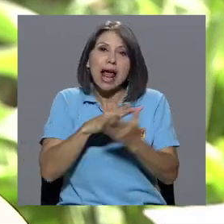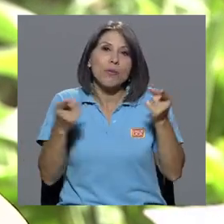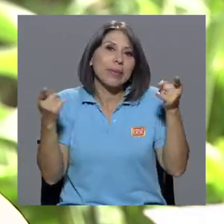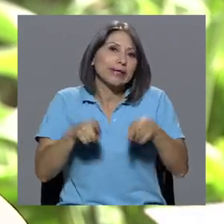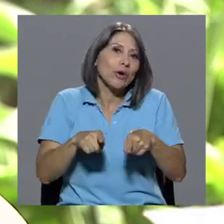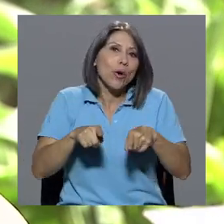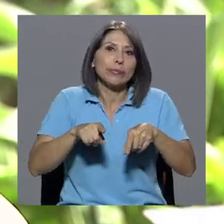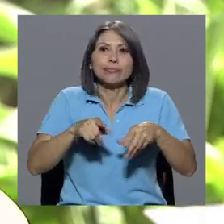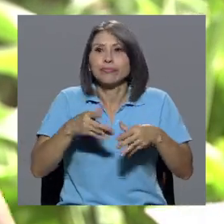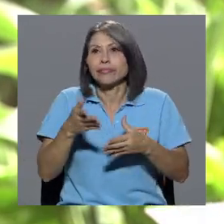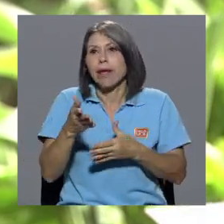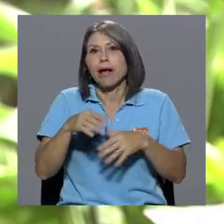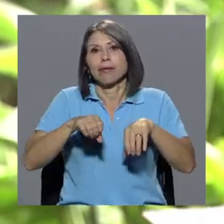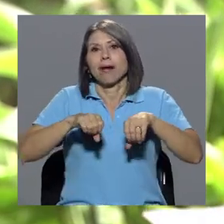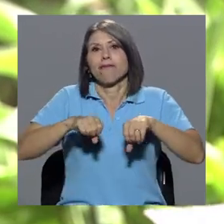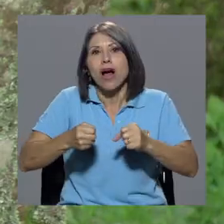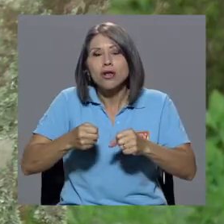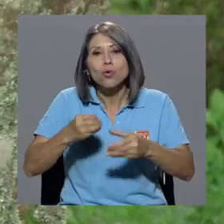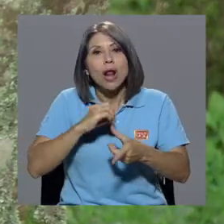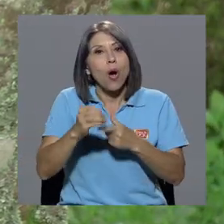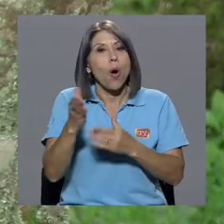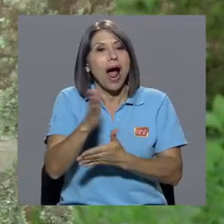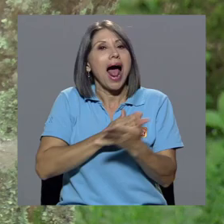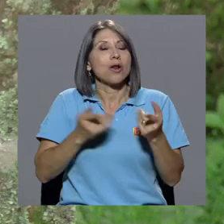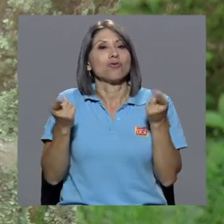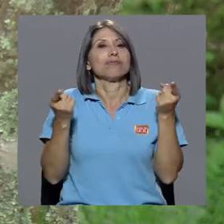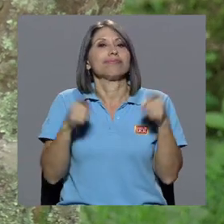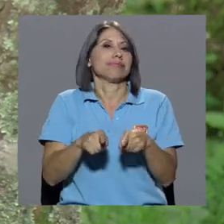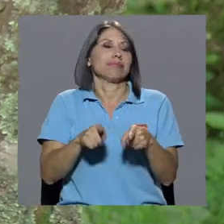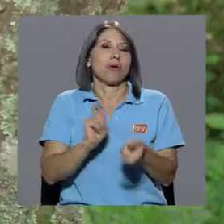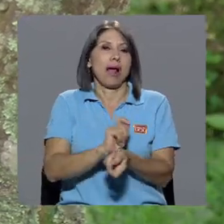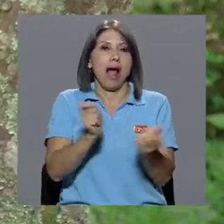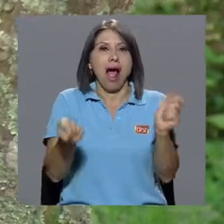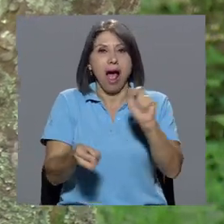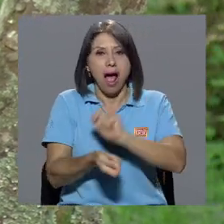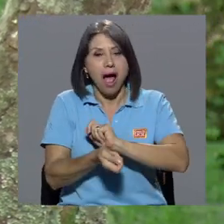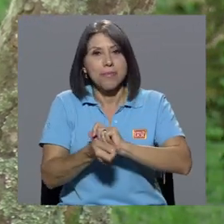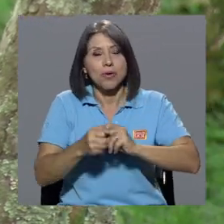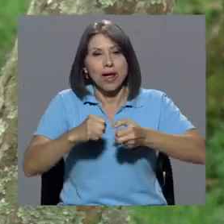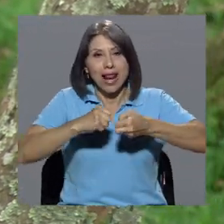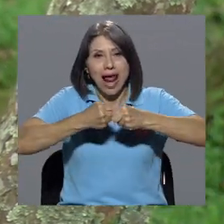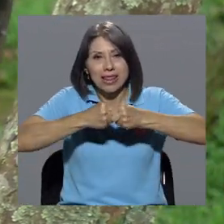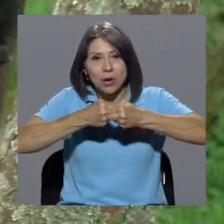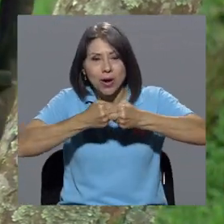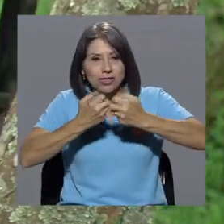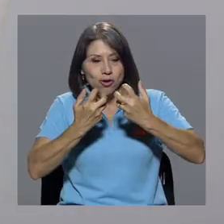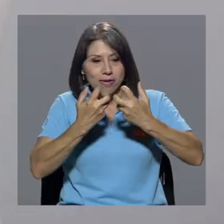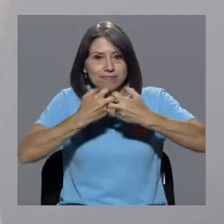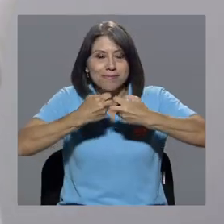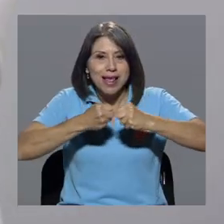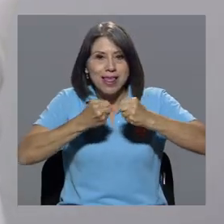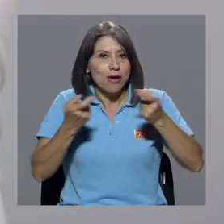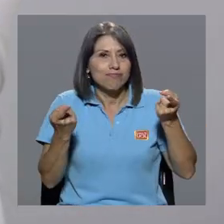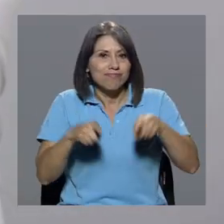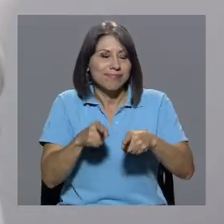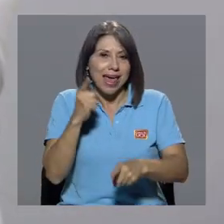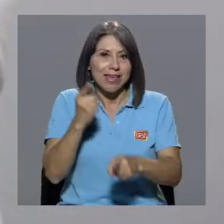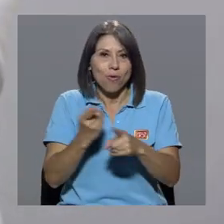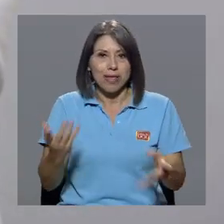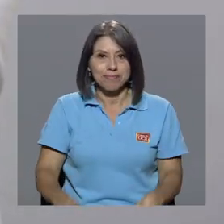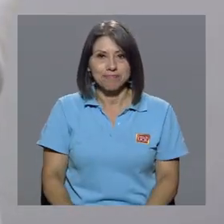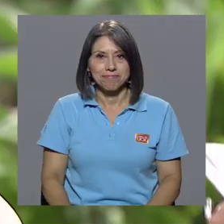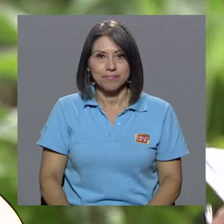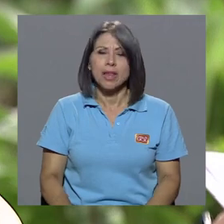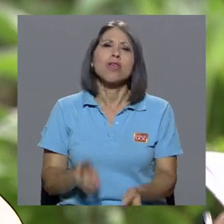alguna fractura, ¿verdad?, que causa una alteración en la biodinámica de esa articulación y que hace que ese engranaje no se dé